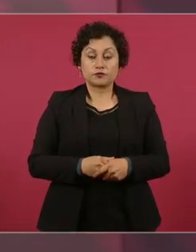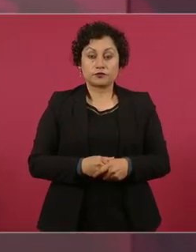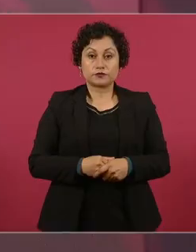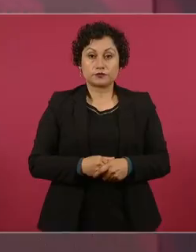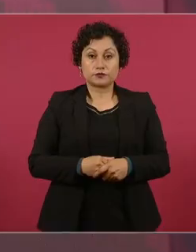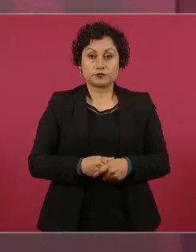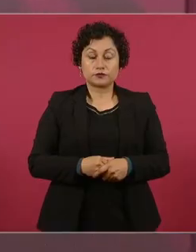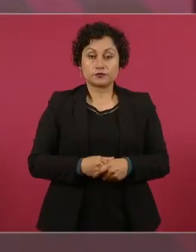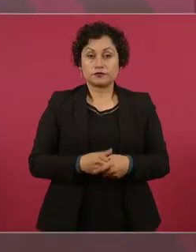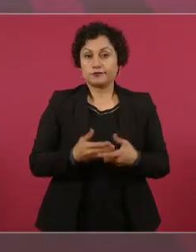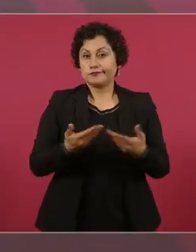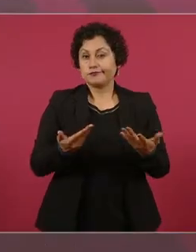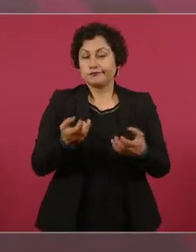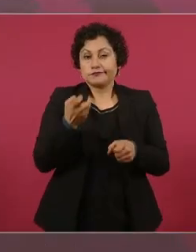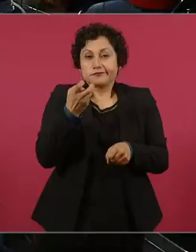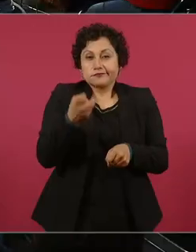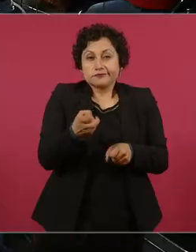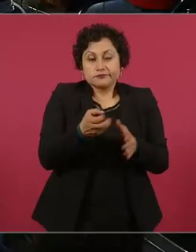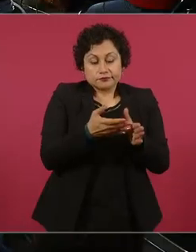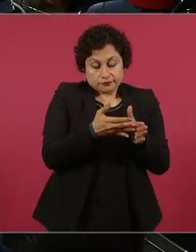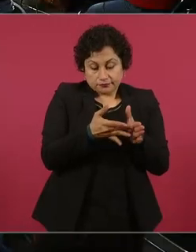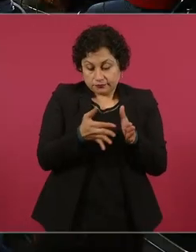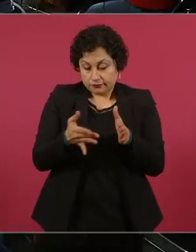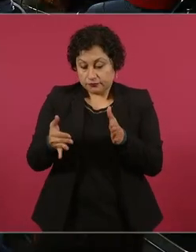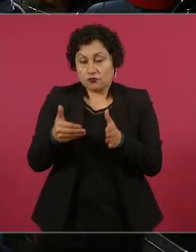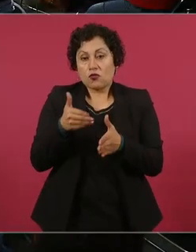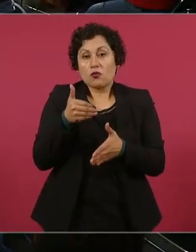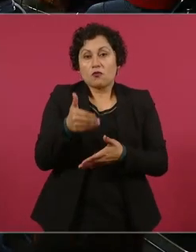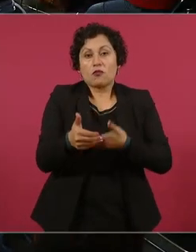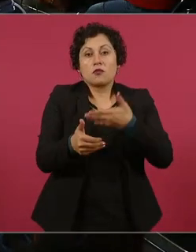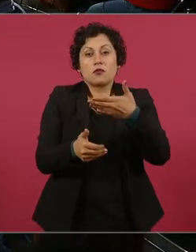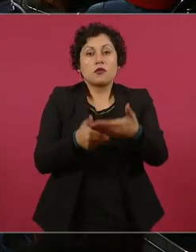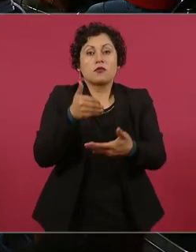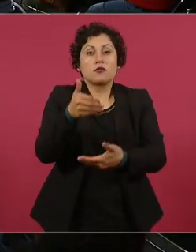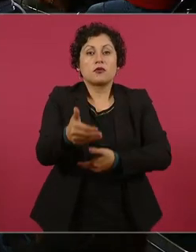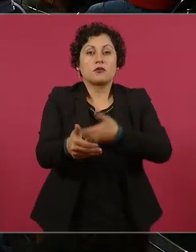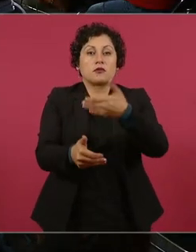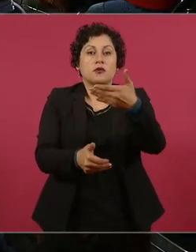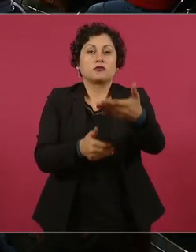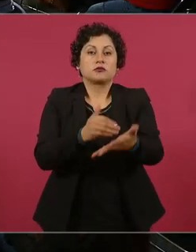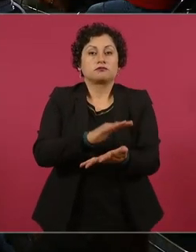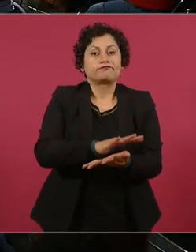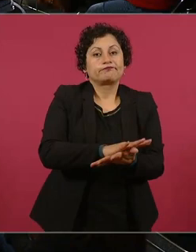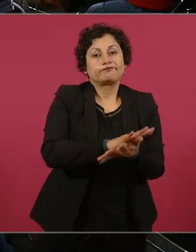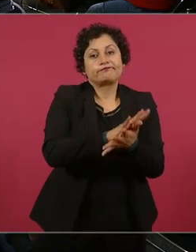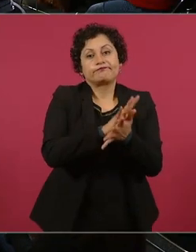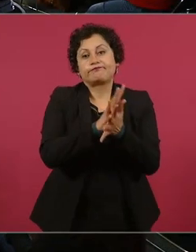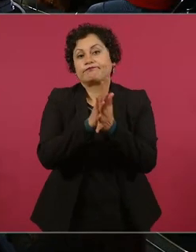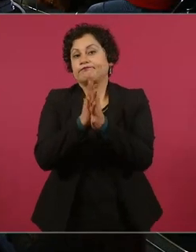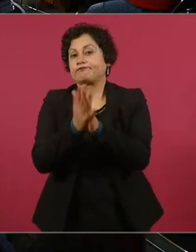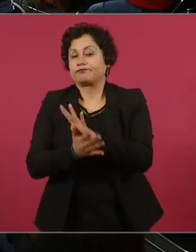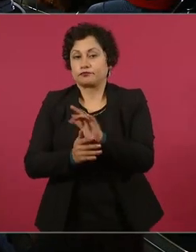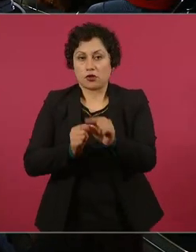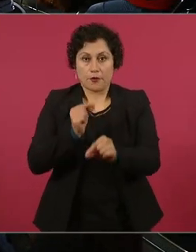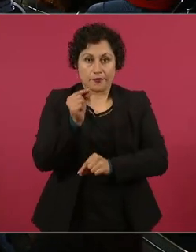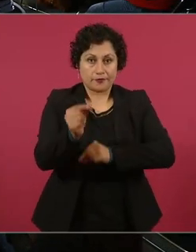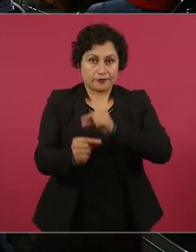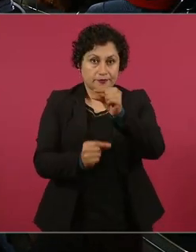procesos que se tienen que ir dando poco a poco,